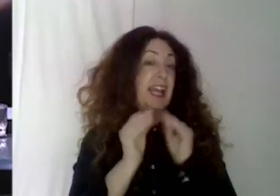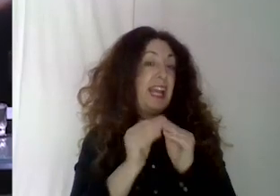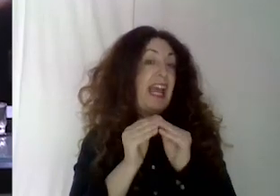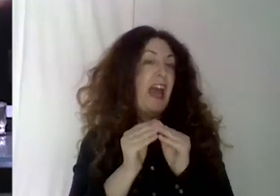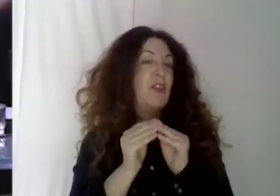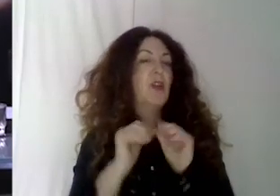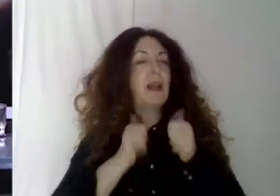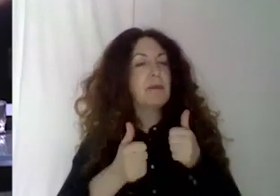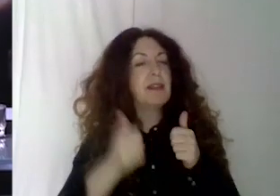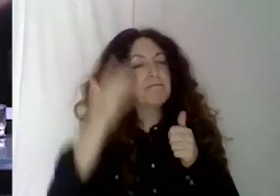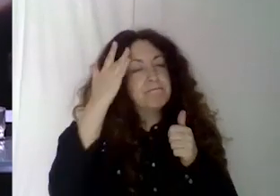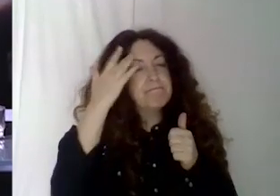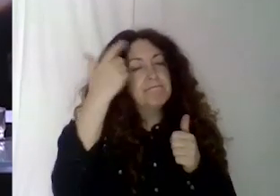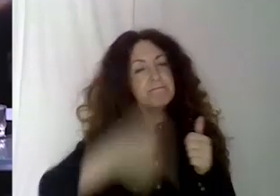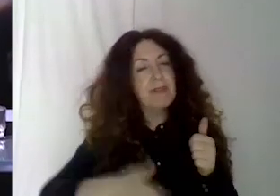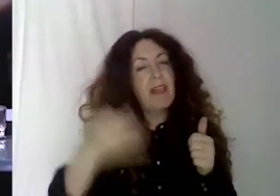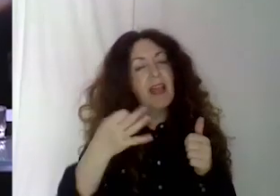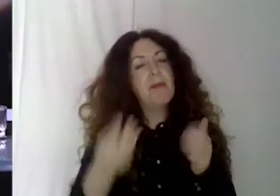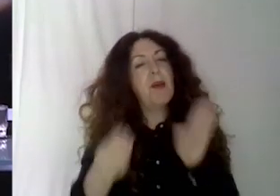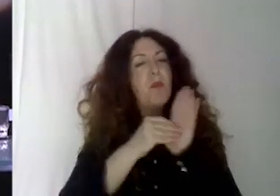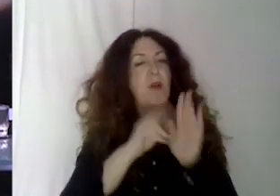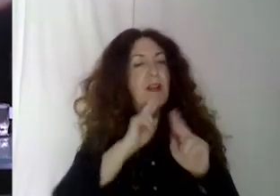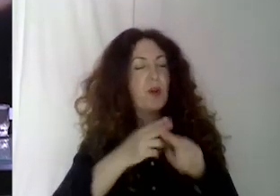de facultad. Había un libro de 13 Breve,